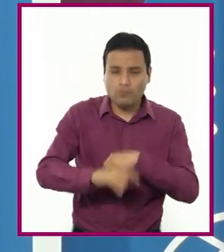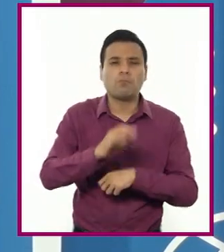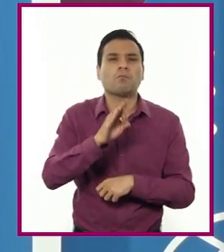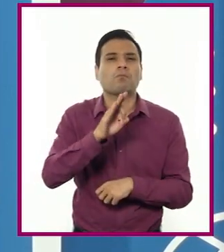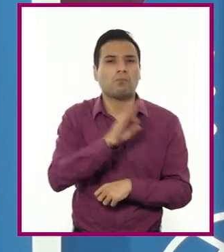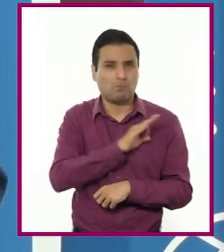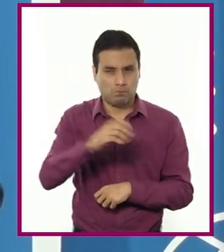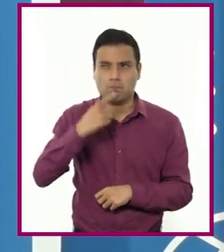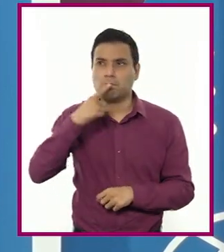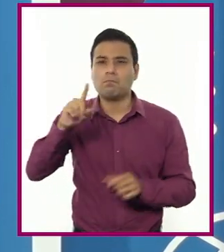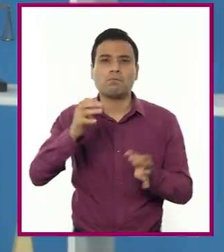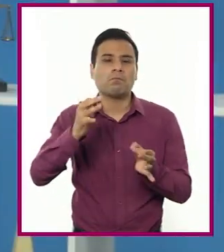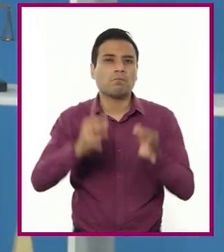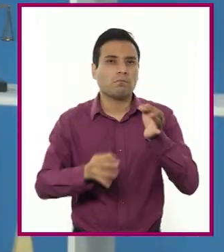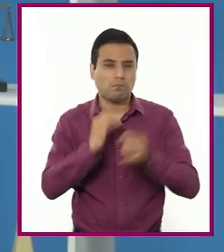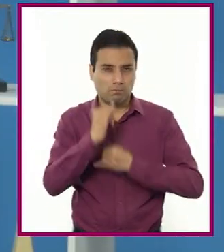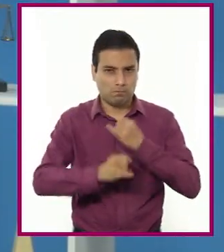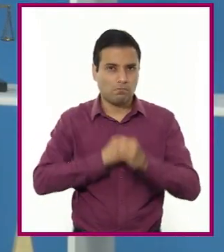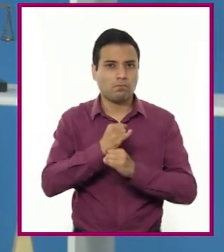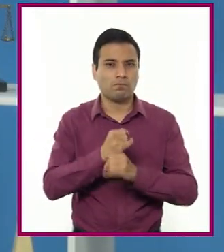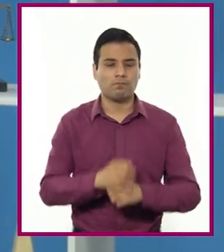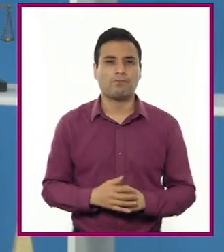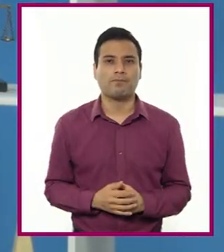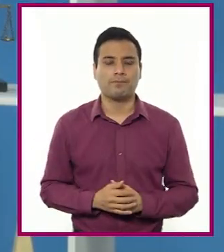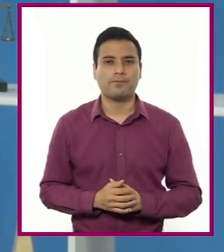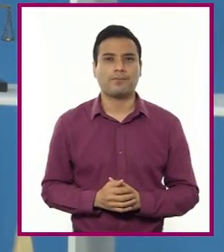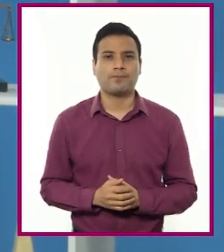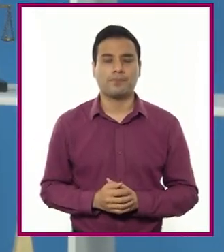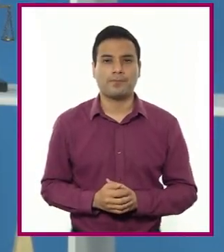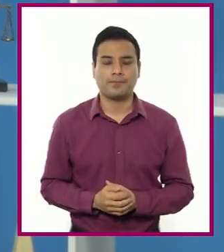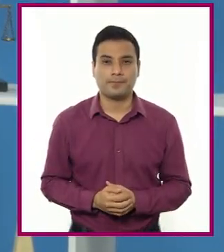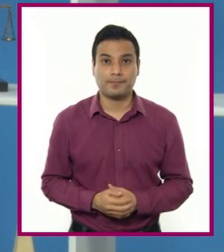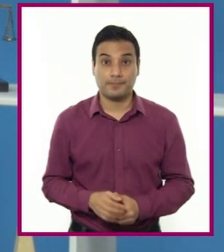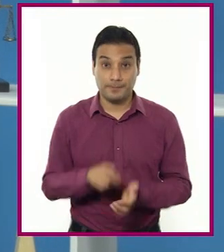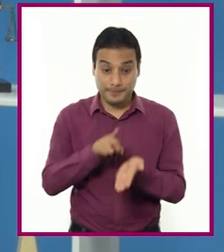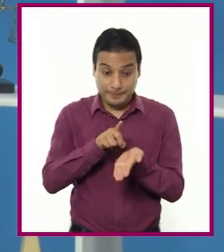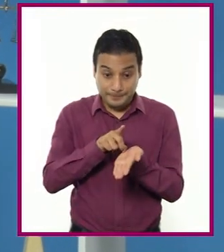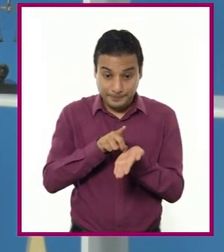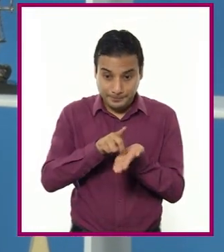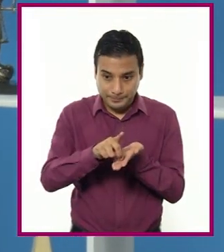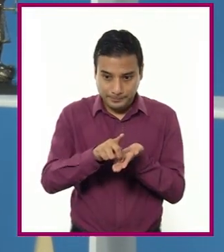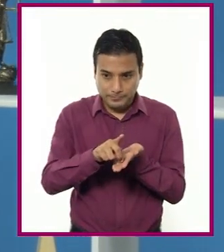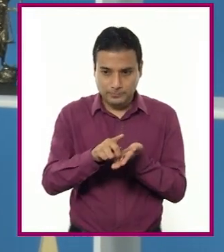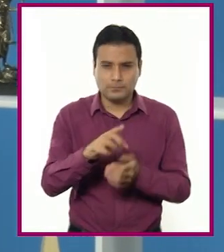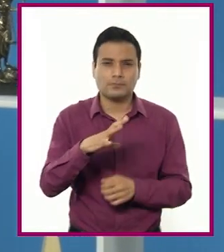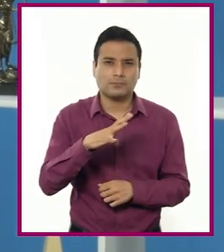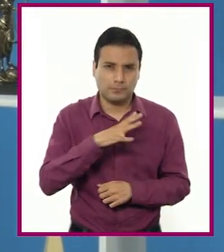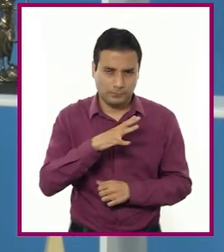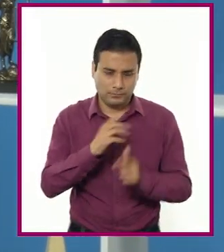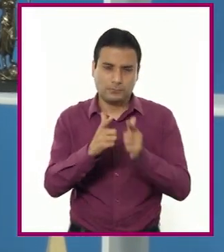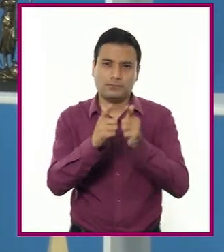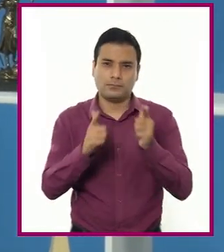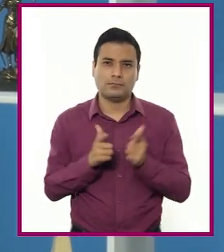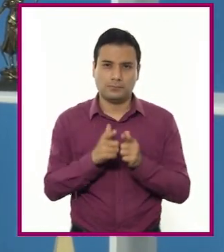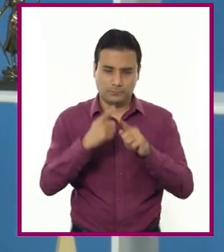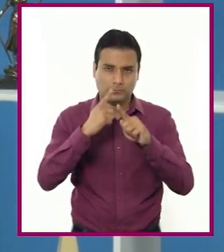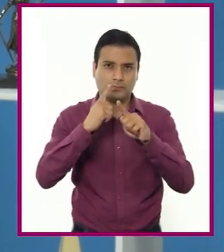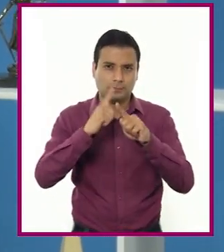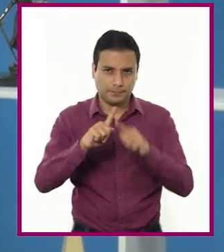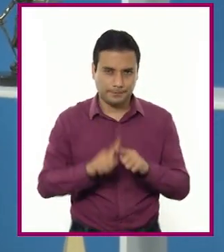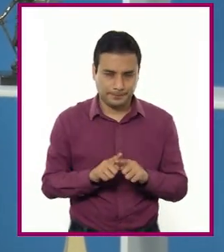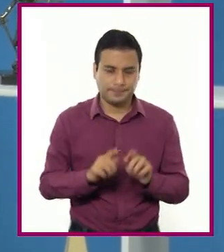instancias internacionales. Los derechos se pueden agrupar de diversas formas. Sin